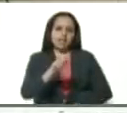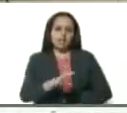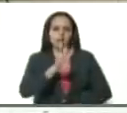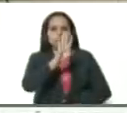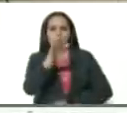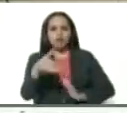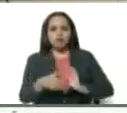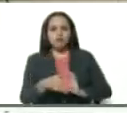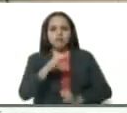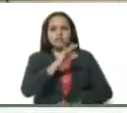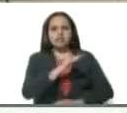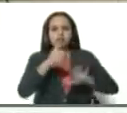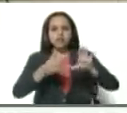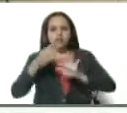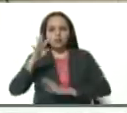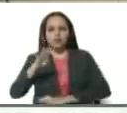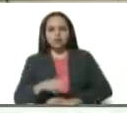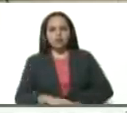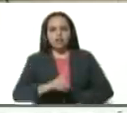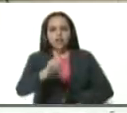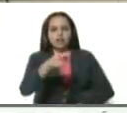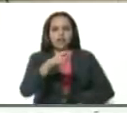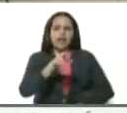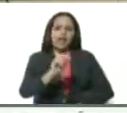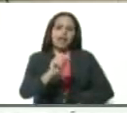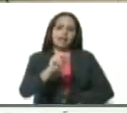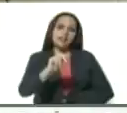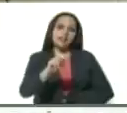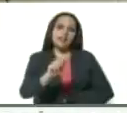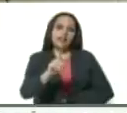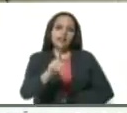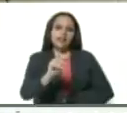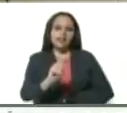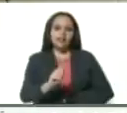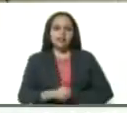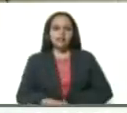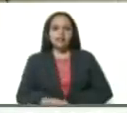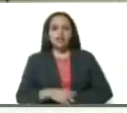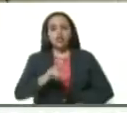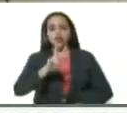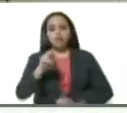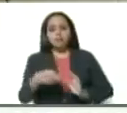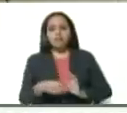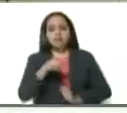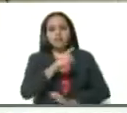4.364. Granada, 2.132. República Dominicana,